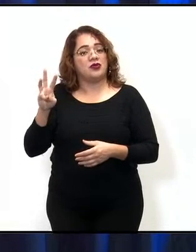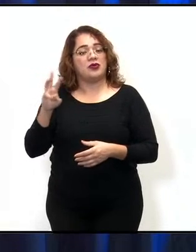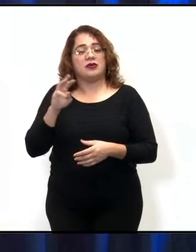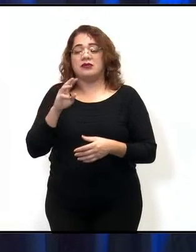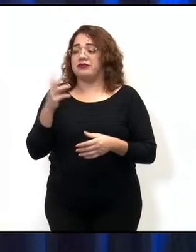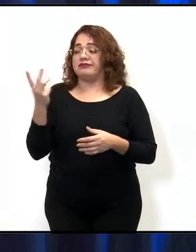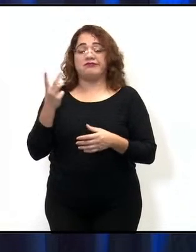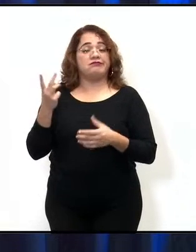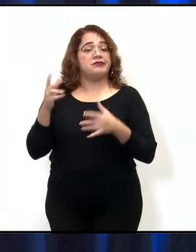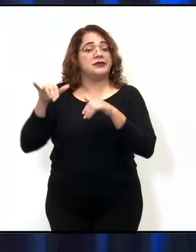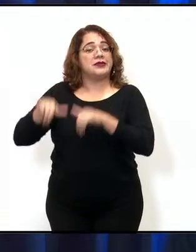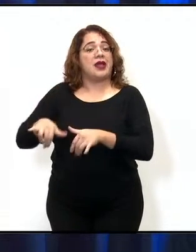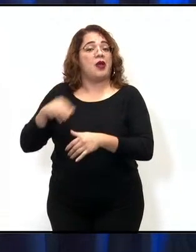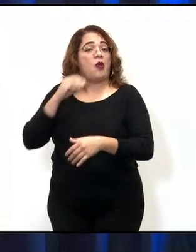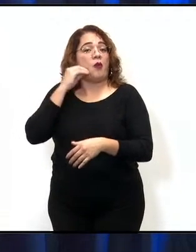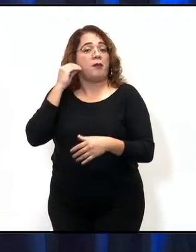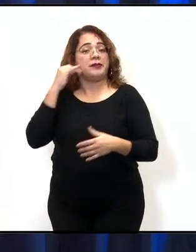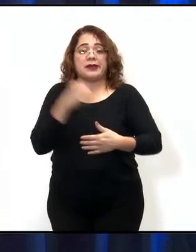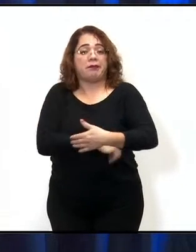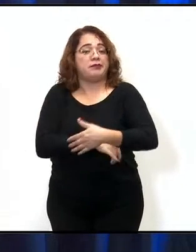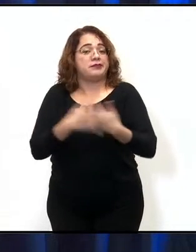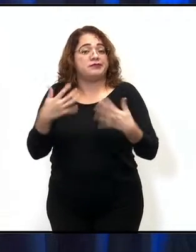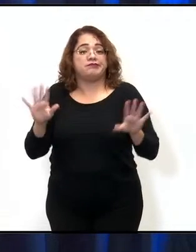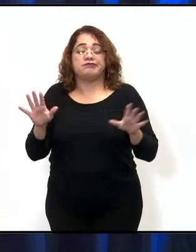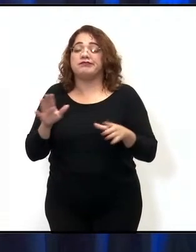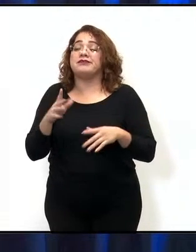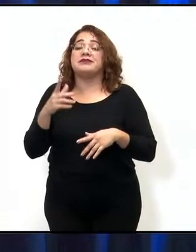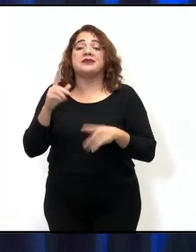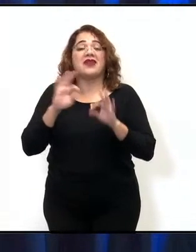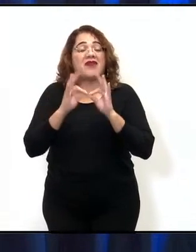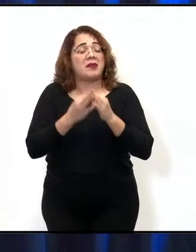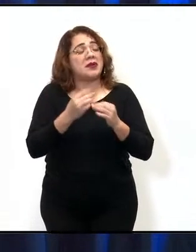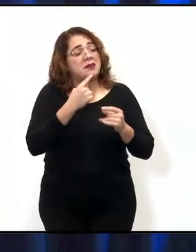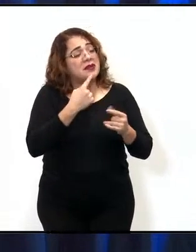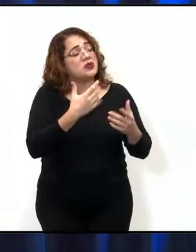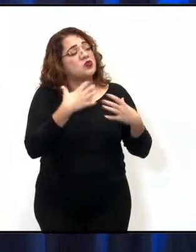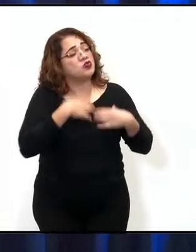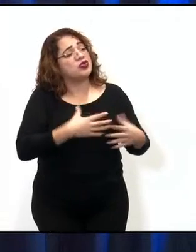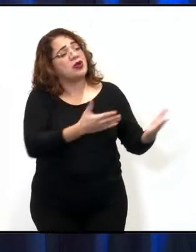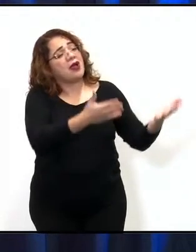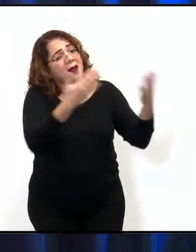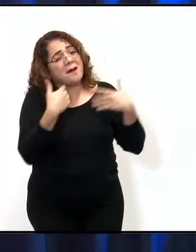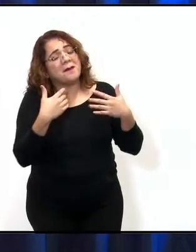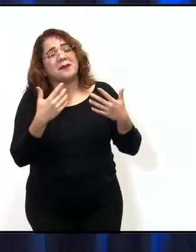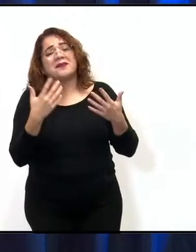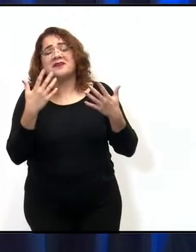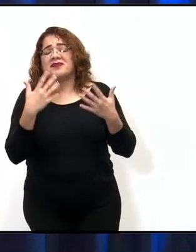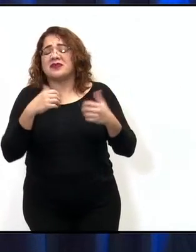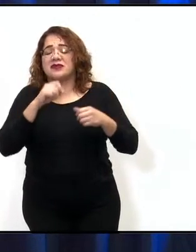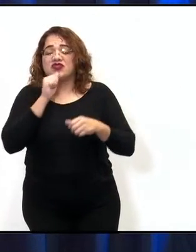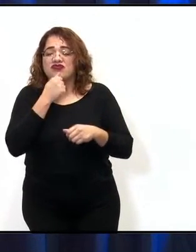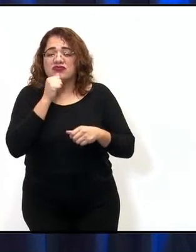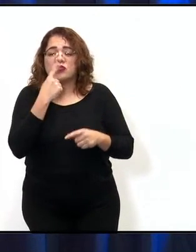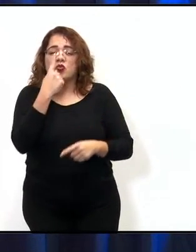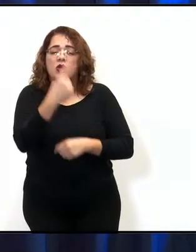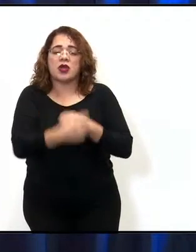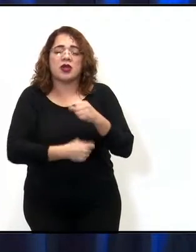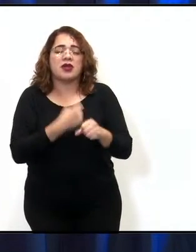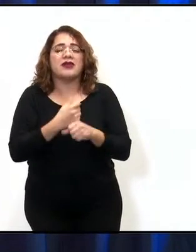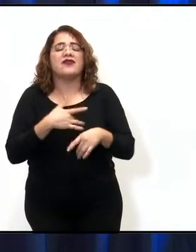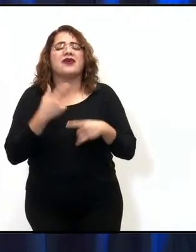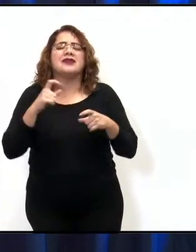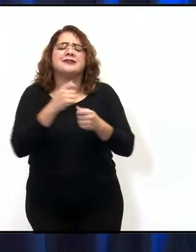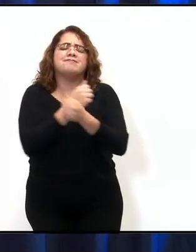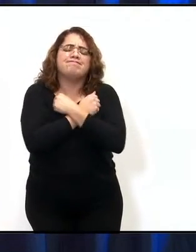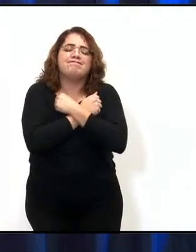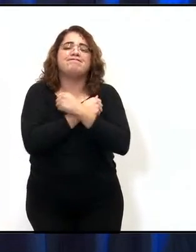familia. Aunque muchos de ustedes quieran reunirse con familia y amigos, pedimos que no lo haga y